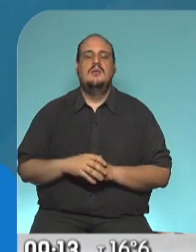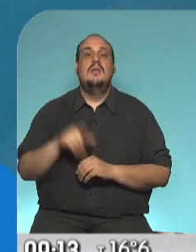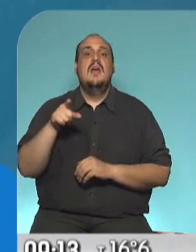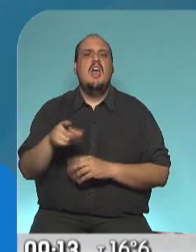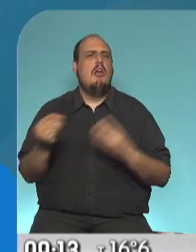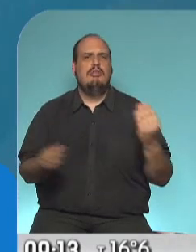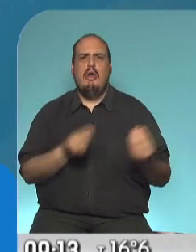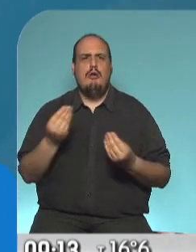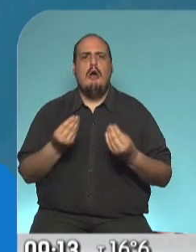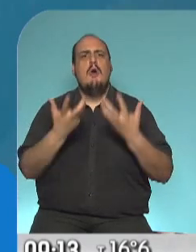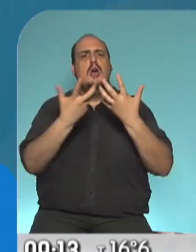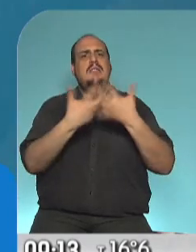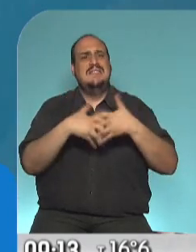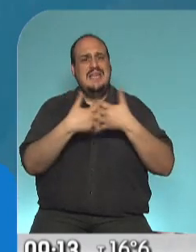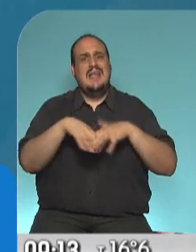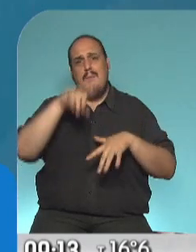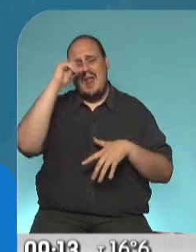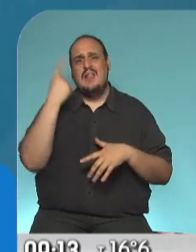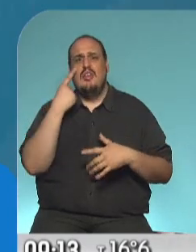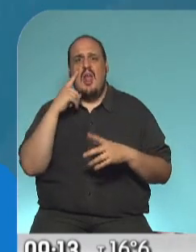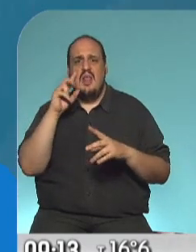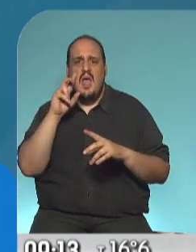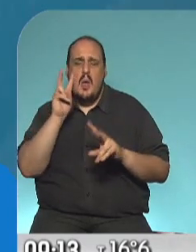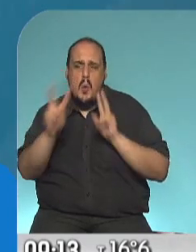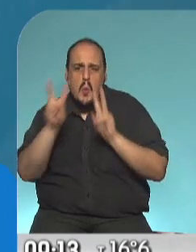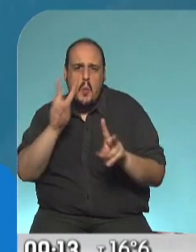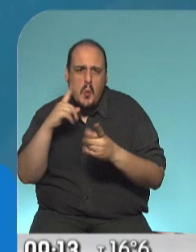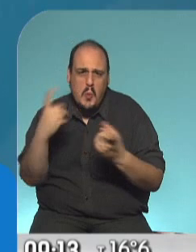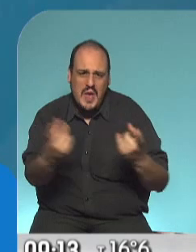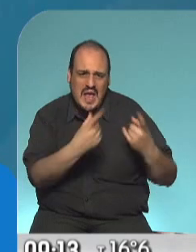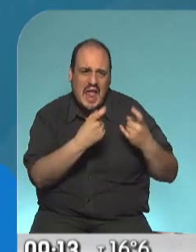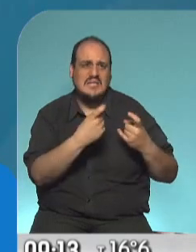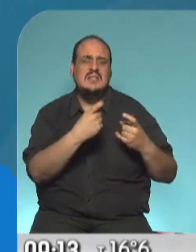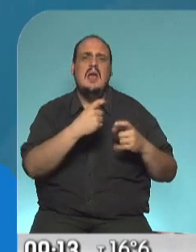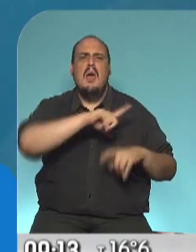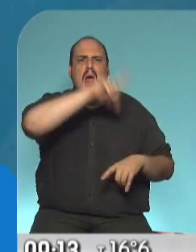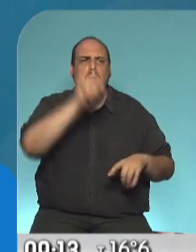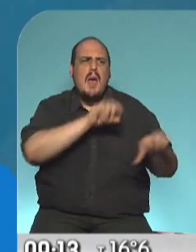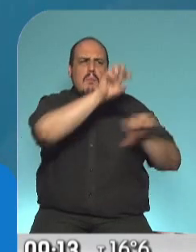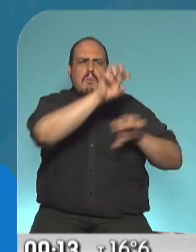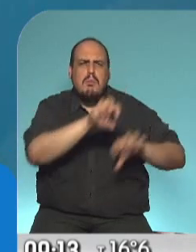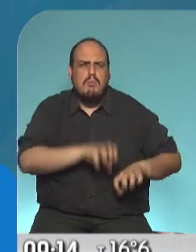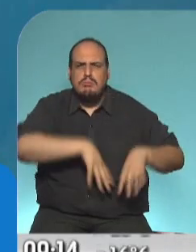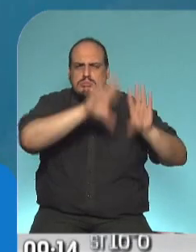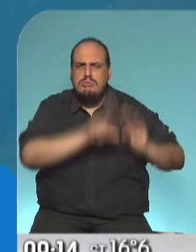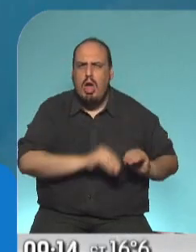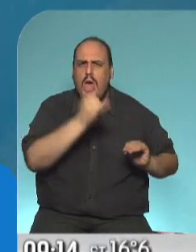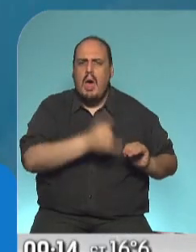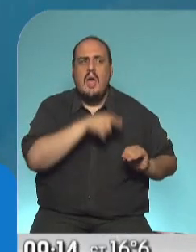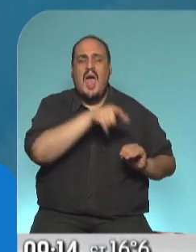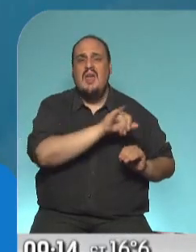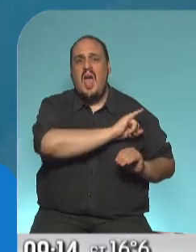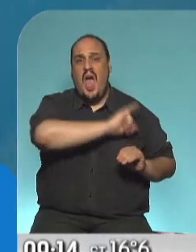a través de un sistema que llama al sistema nacional de vigilancia que está en todas las jurisdicciones en donde se hace la notificación